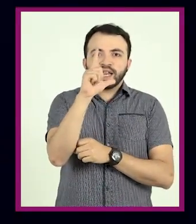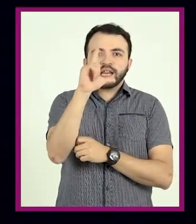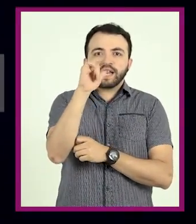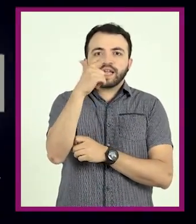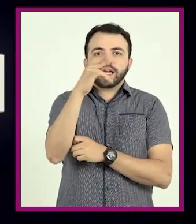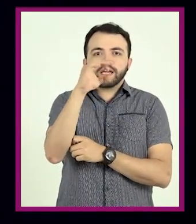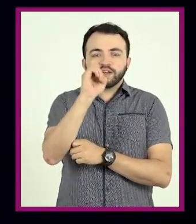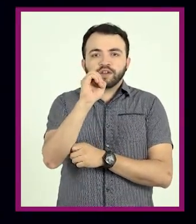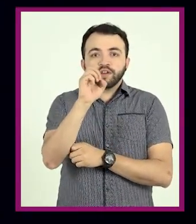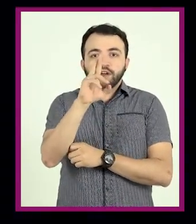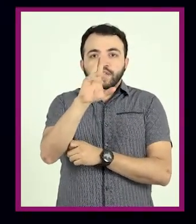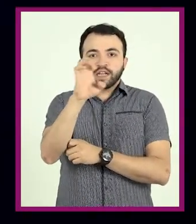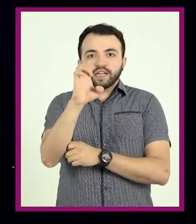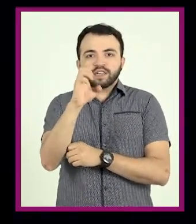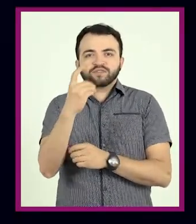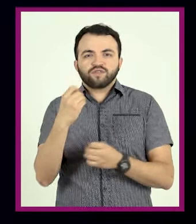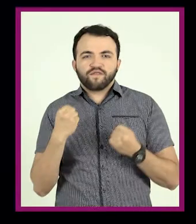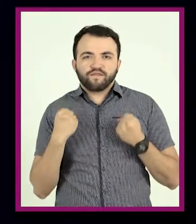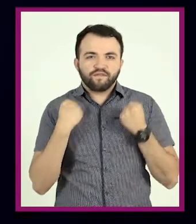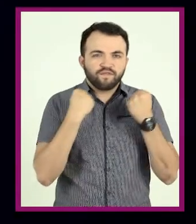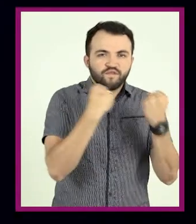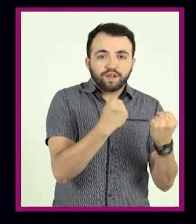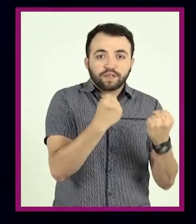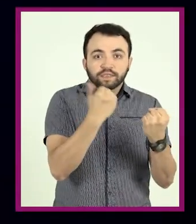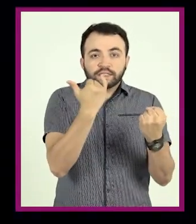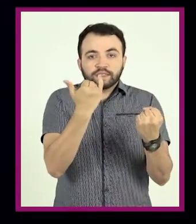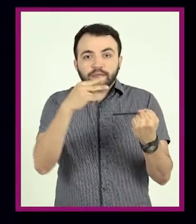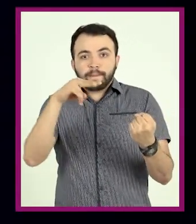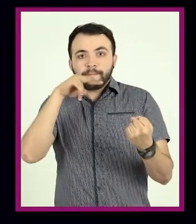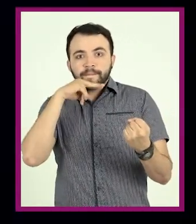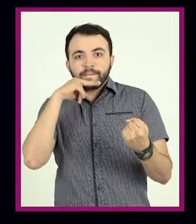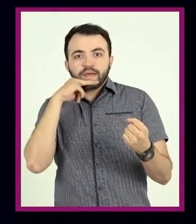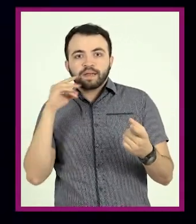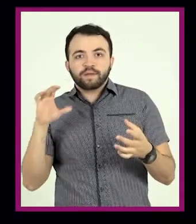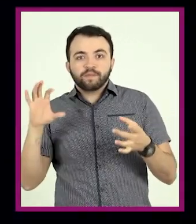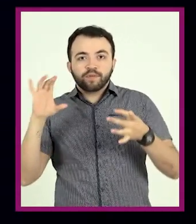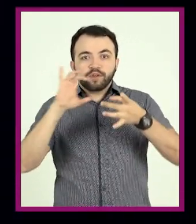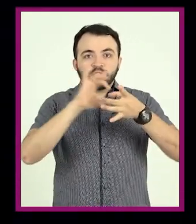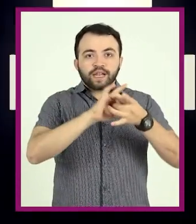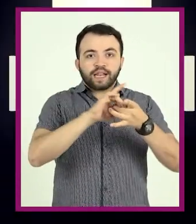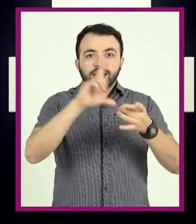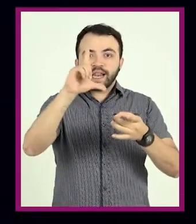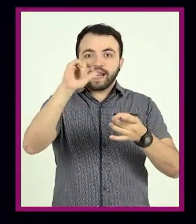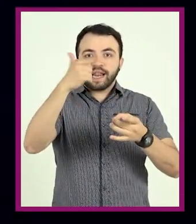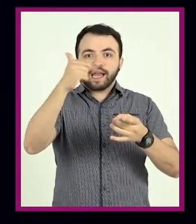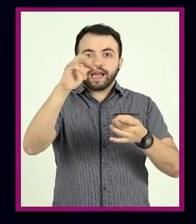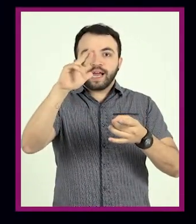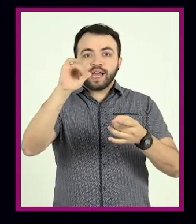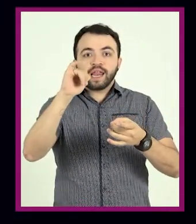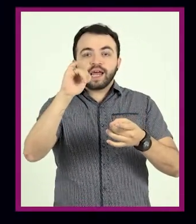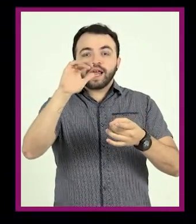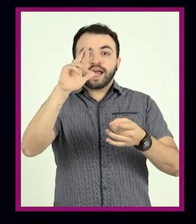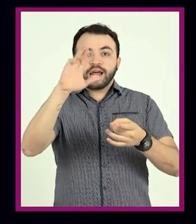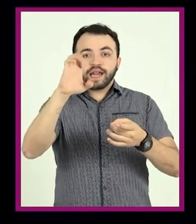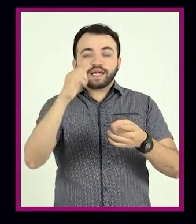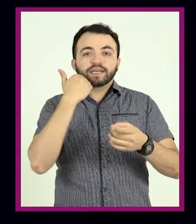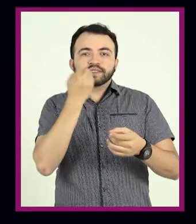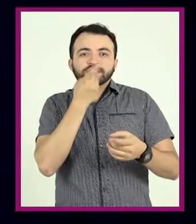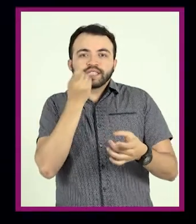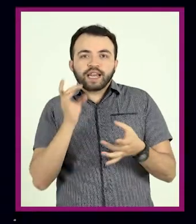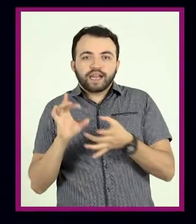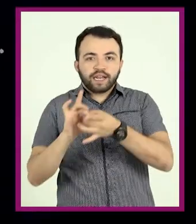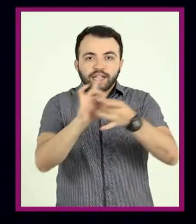religio, compuesta por el sufijo re, que denota intensidad, y el verbo ligare, que quiere decir